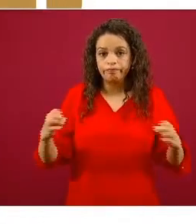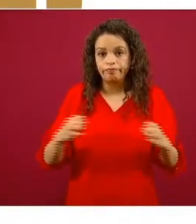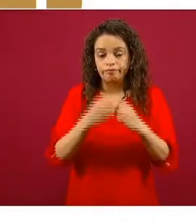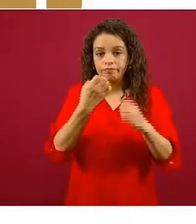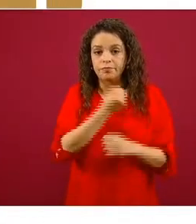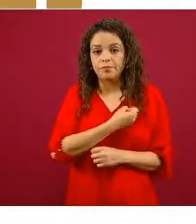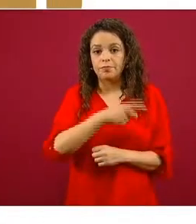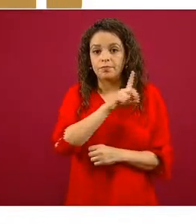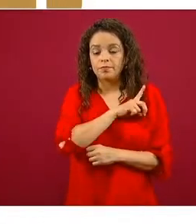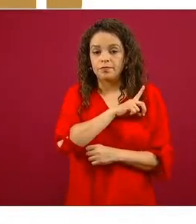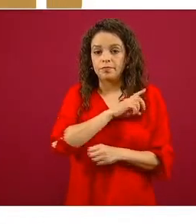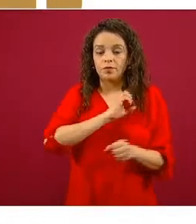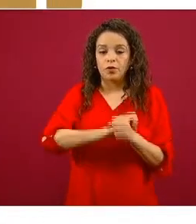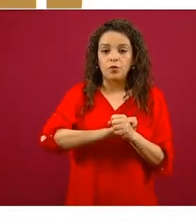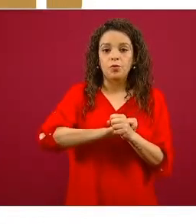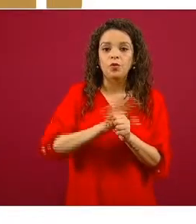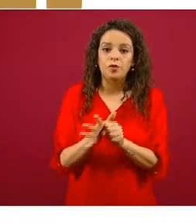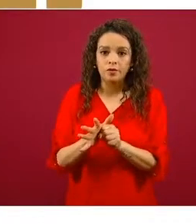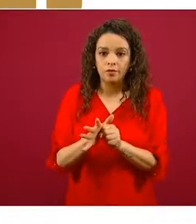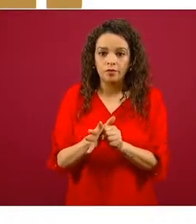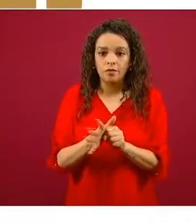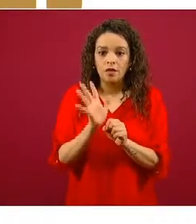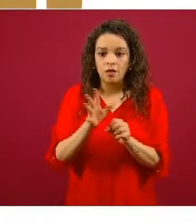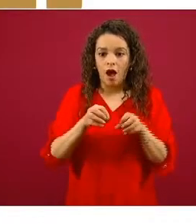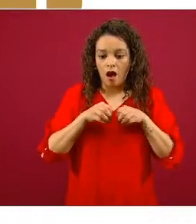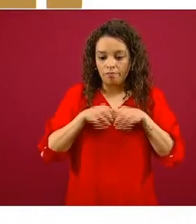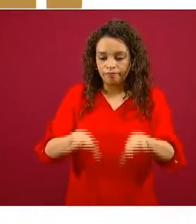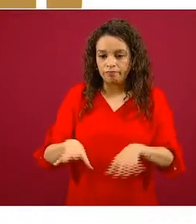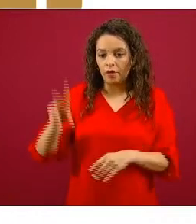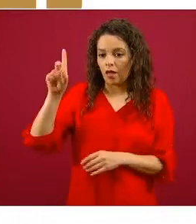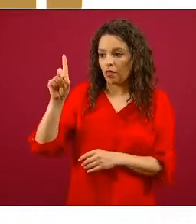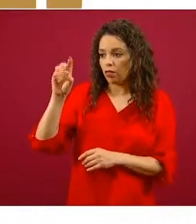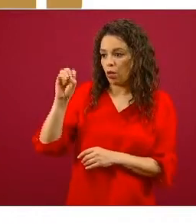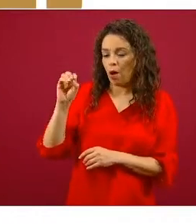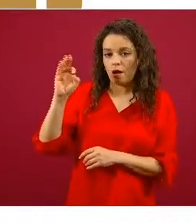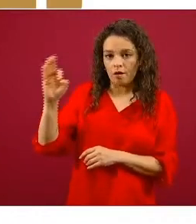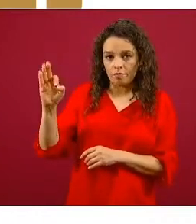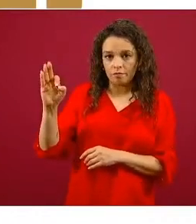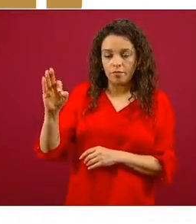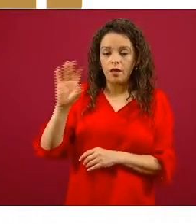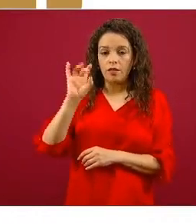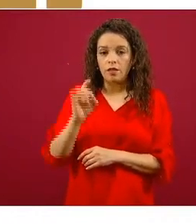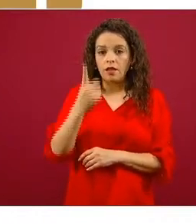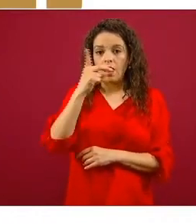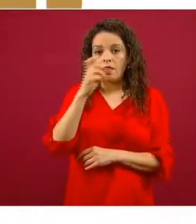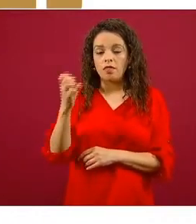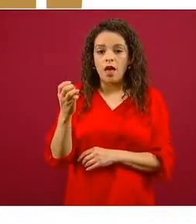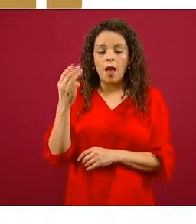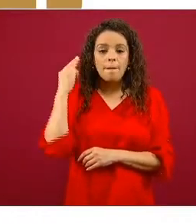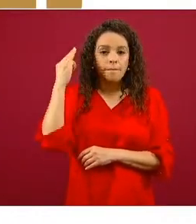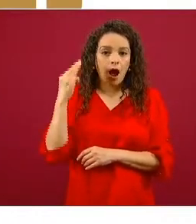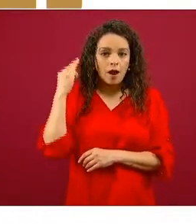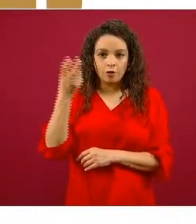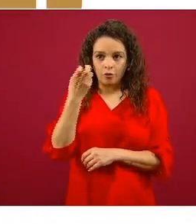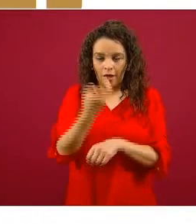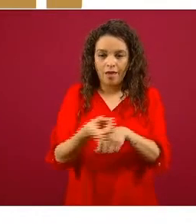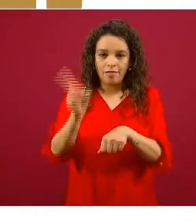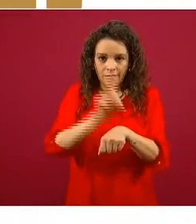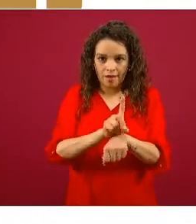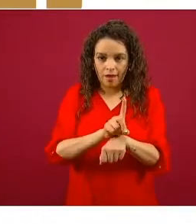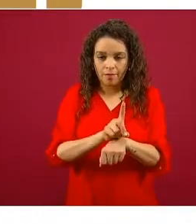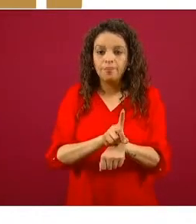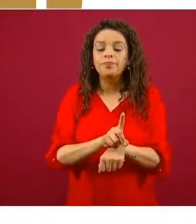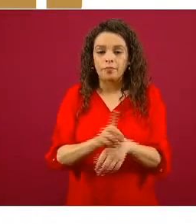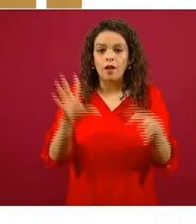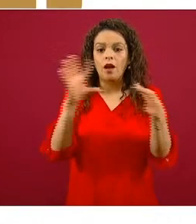sanitaria del coronavirus, que se publicó en el Diario Oficial el 31 de marzo, donde